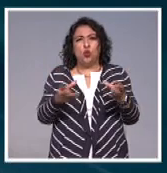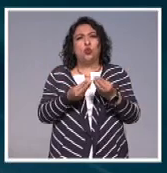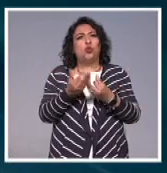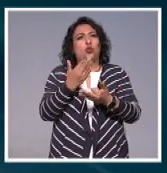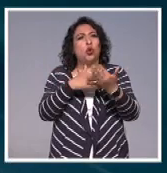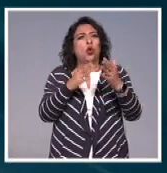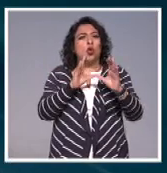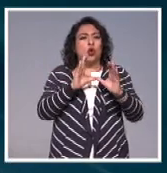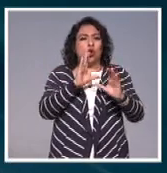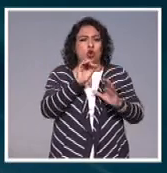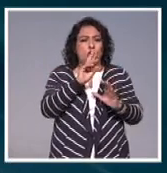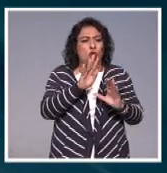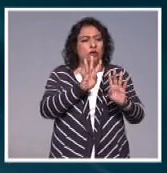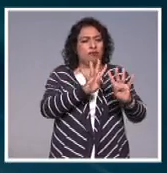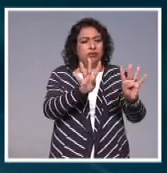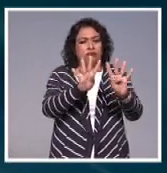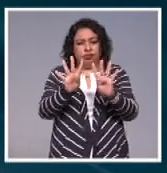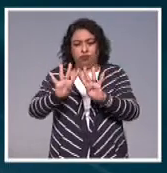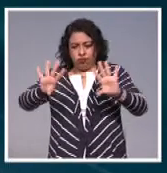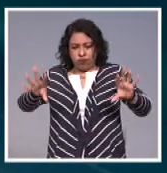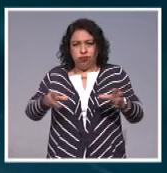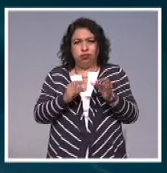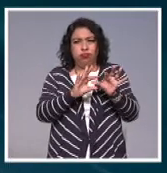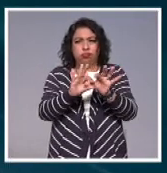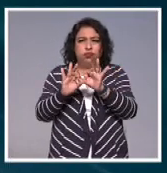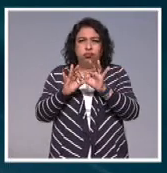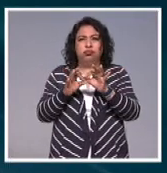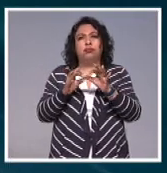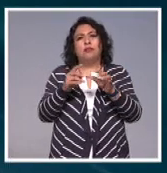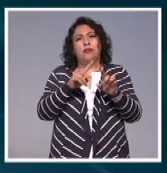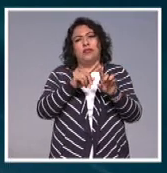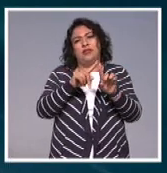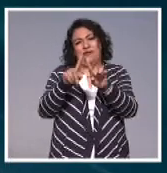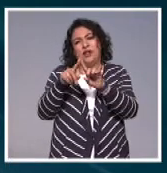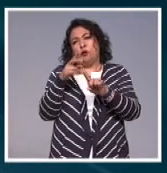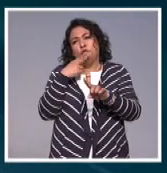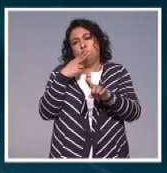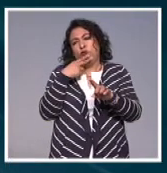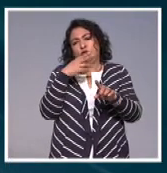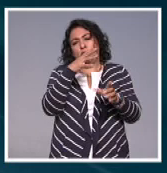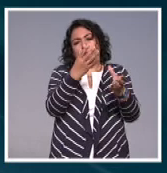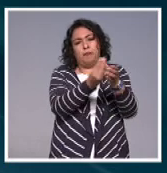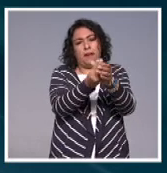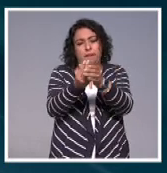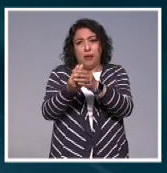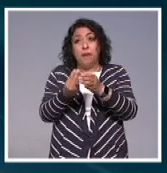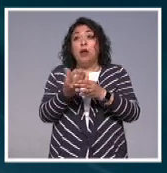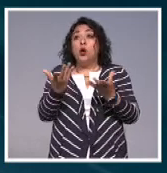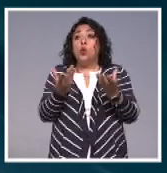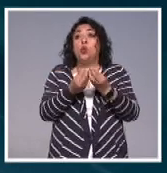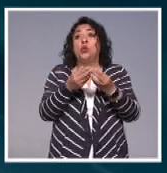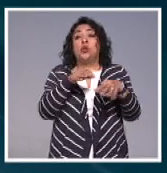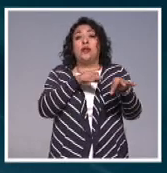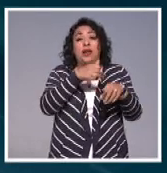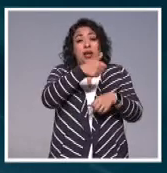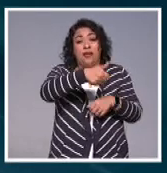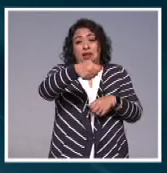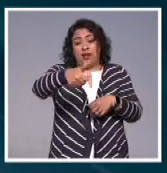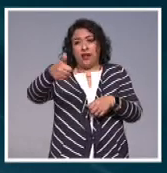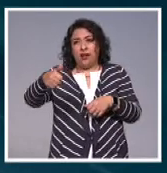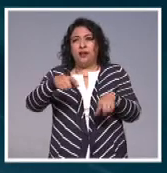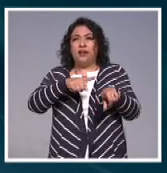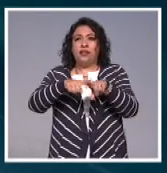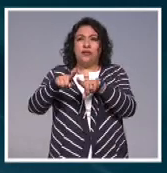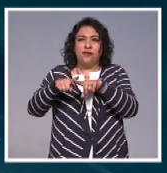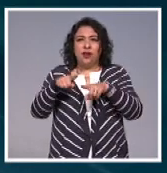a todos los coros y va a ser también un trabajo interdisciplinario. Entonces voy a estar trabajando con cada uno de ellos en los